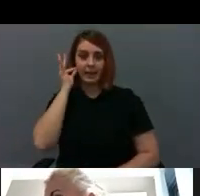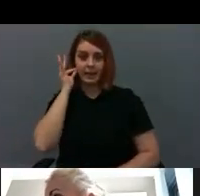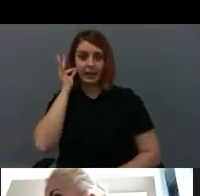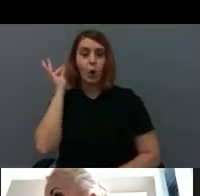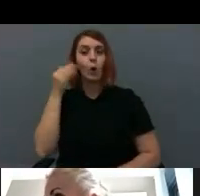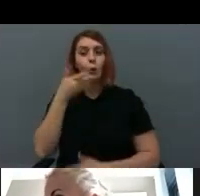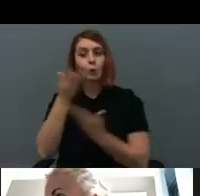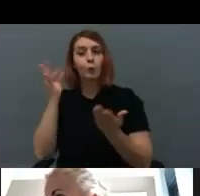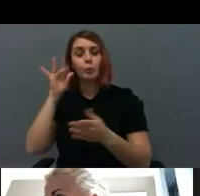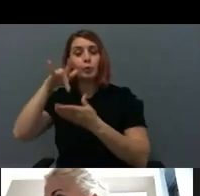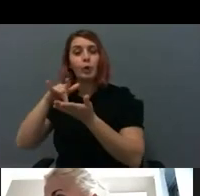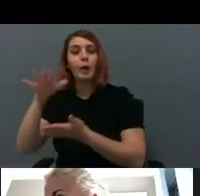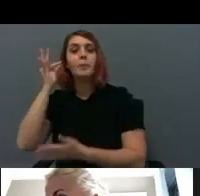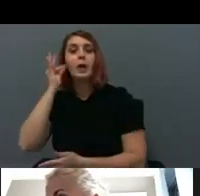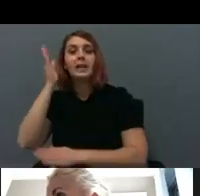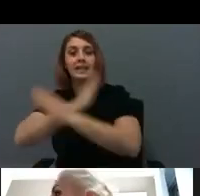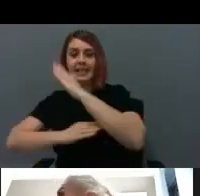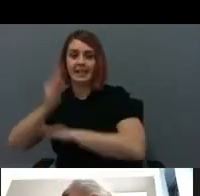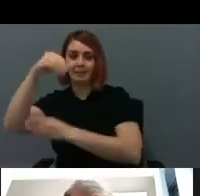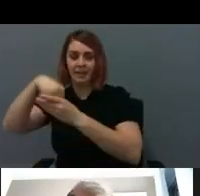mujeres con discapacidad.